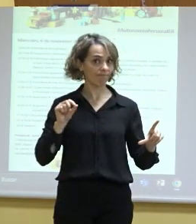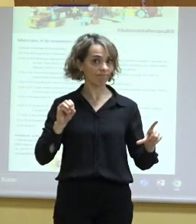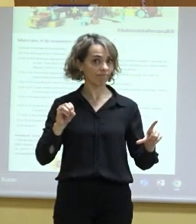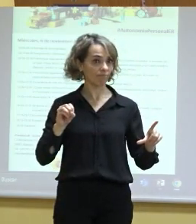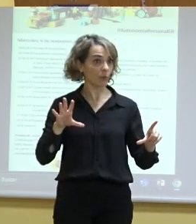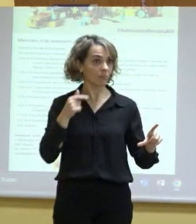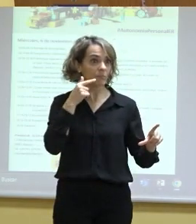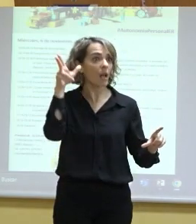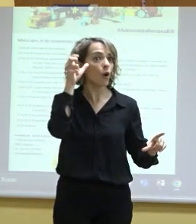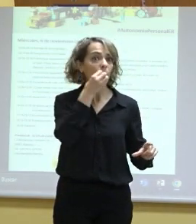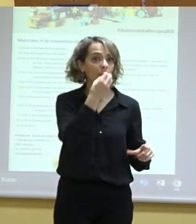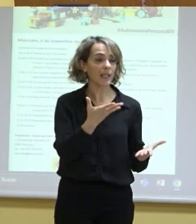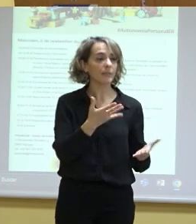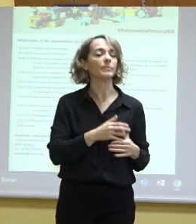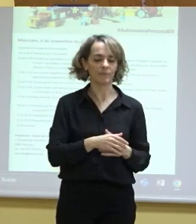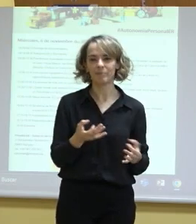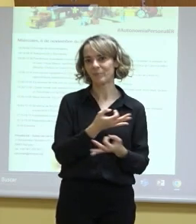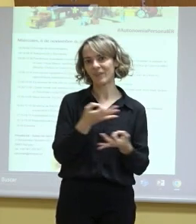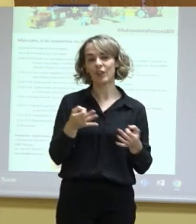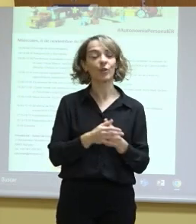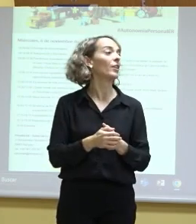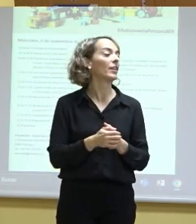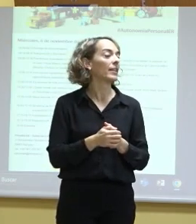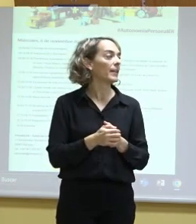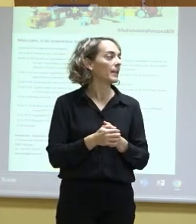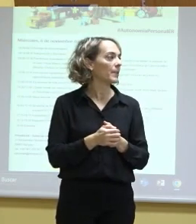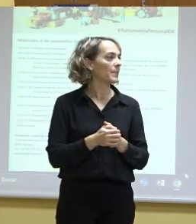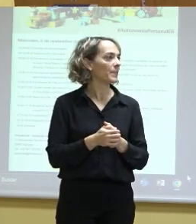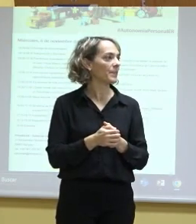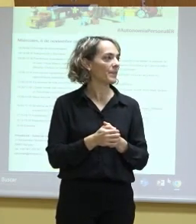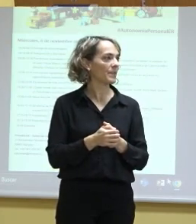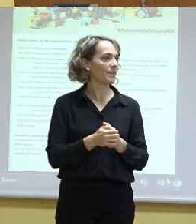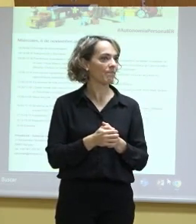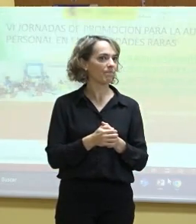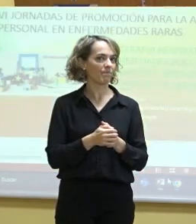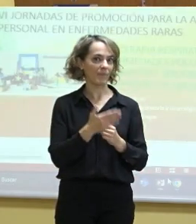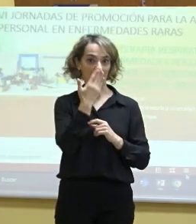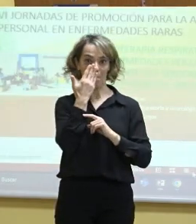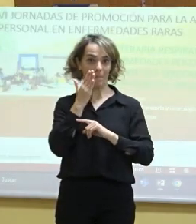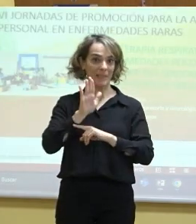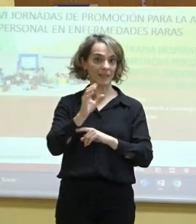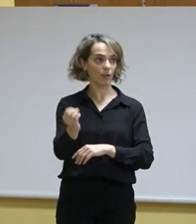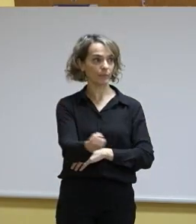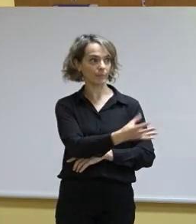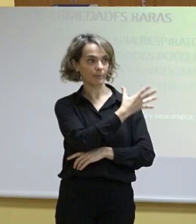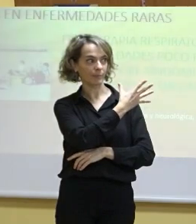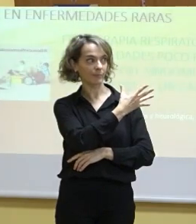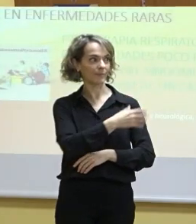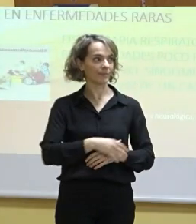Vale, ¿se oye bien? ¿Sí, no? Perfecto. Voy a cargar presentación.